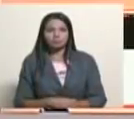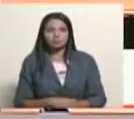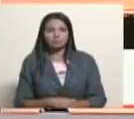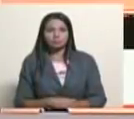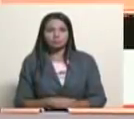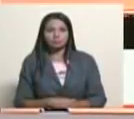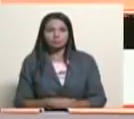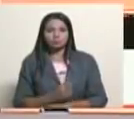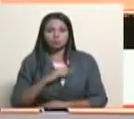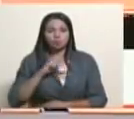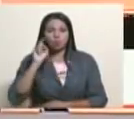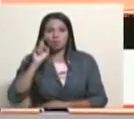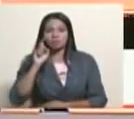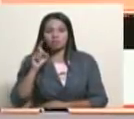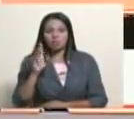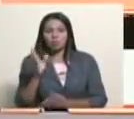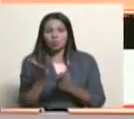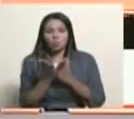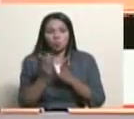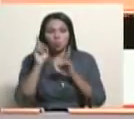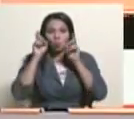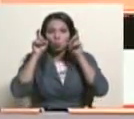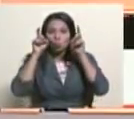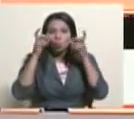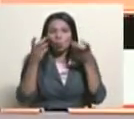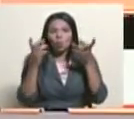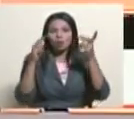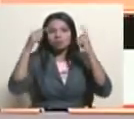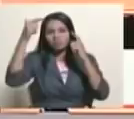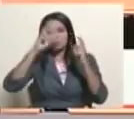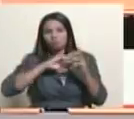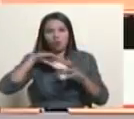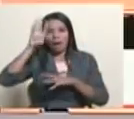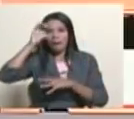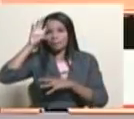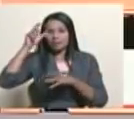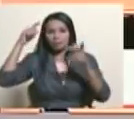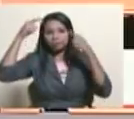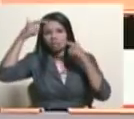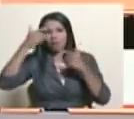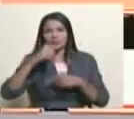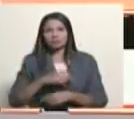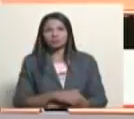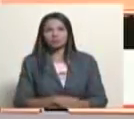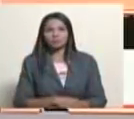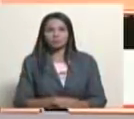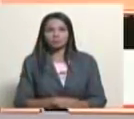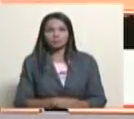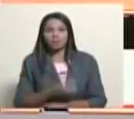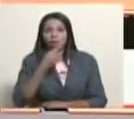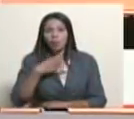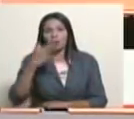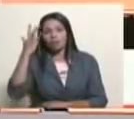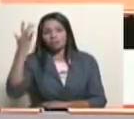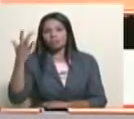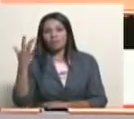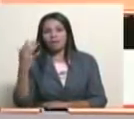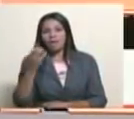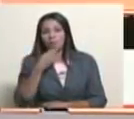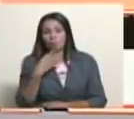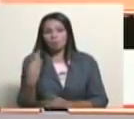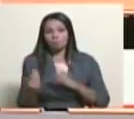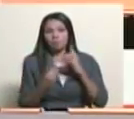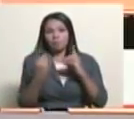que nos enseñó la escuela Chávez, que aprendimos en la escuela Chávez. La buena idea, el buen